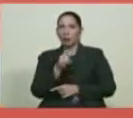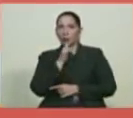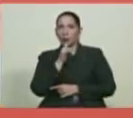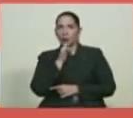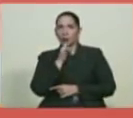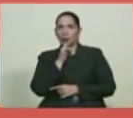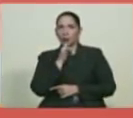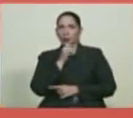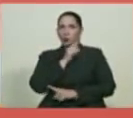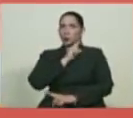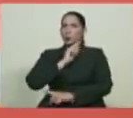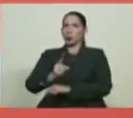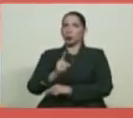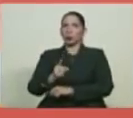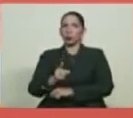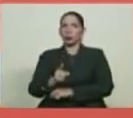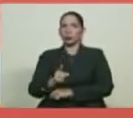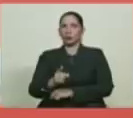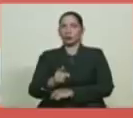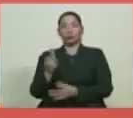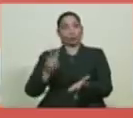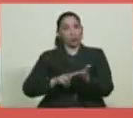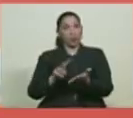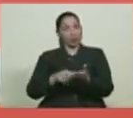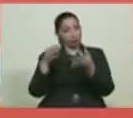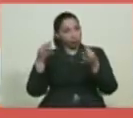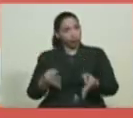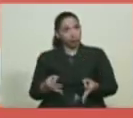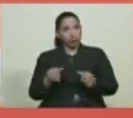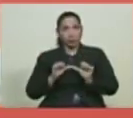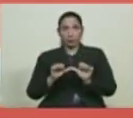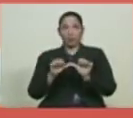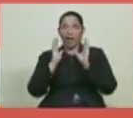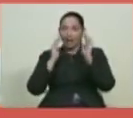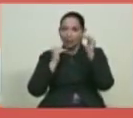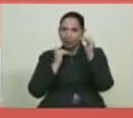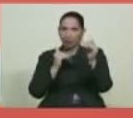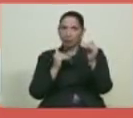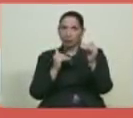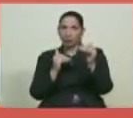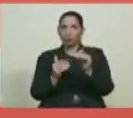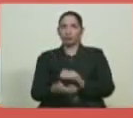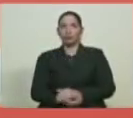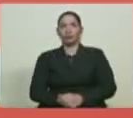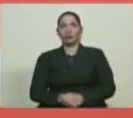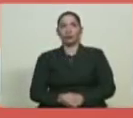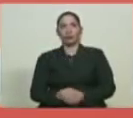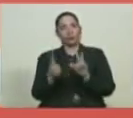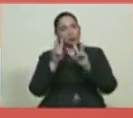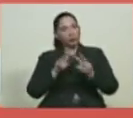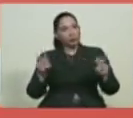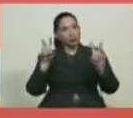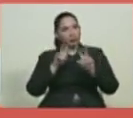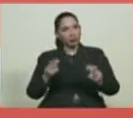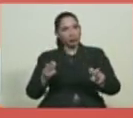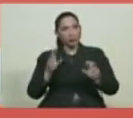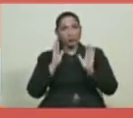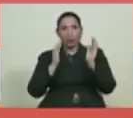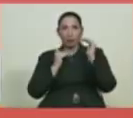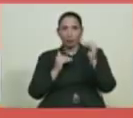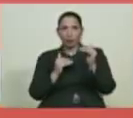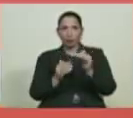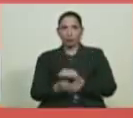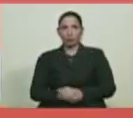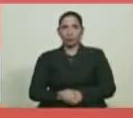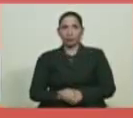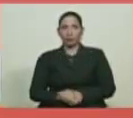son denuncias, cuando son denuncias verdaderas, reales, con sustento, las atendemos, las investigamos y las atendemos. Por eso